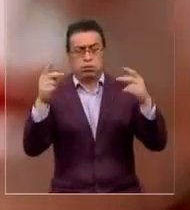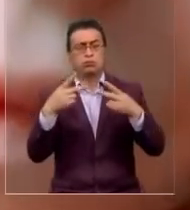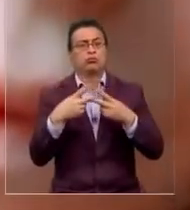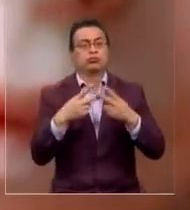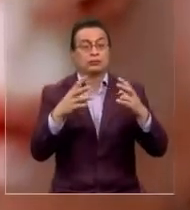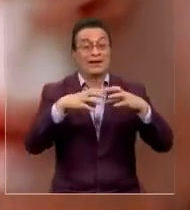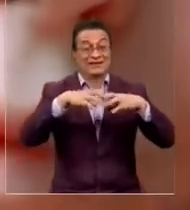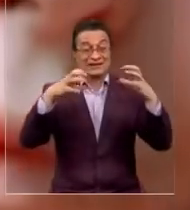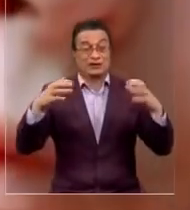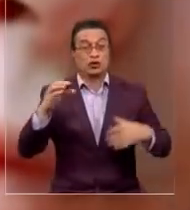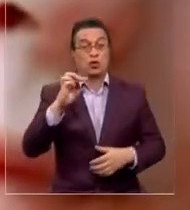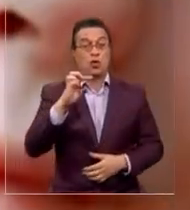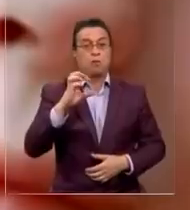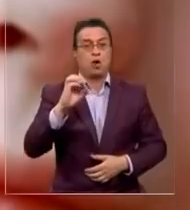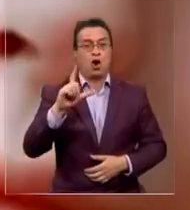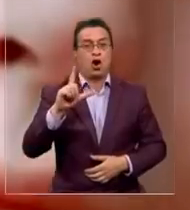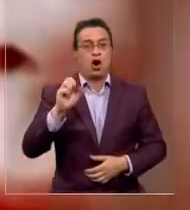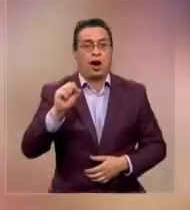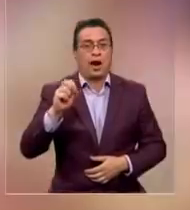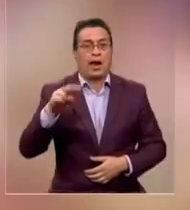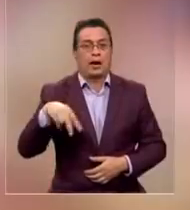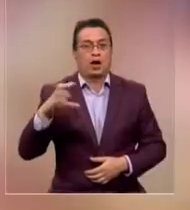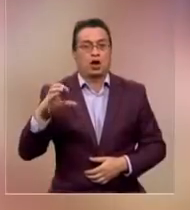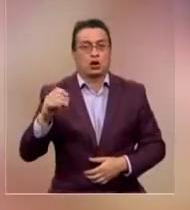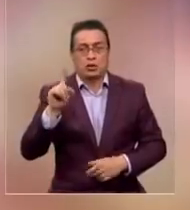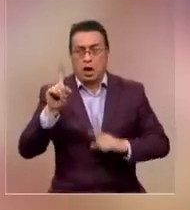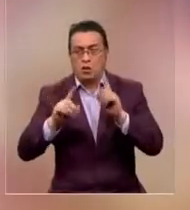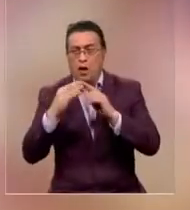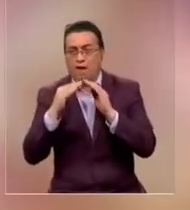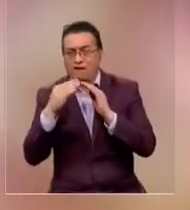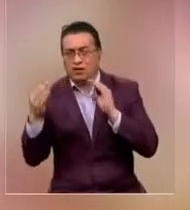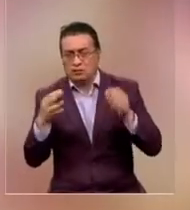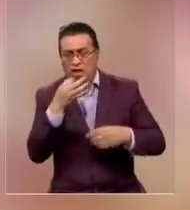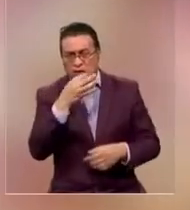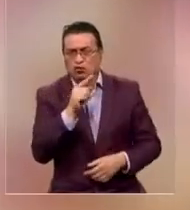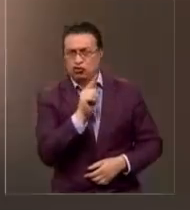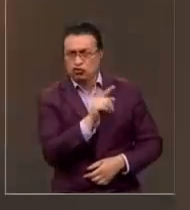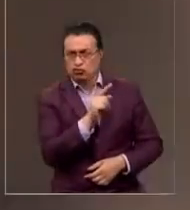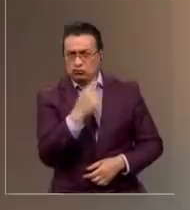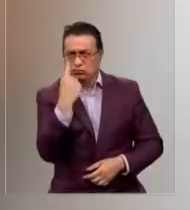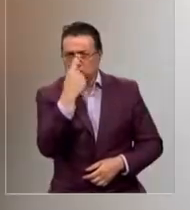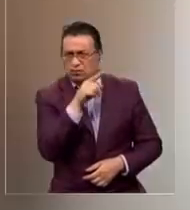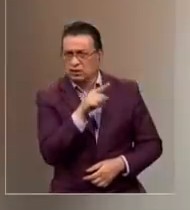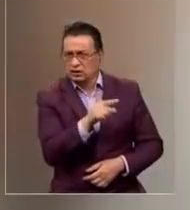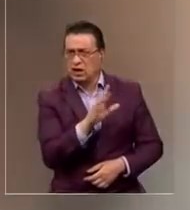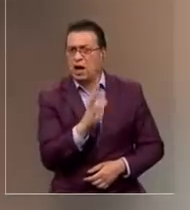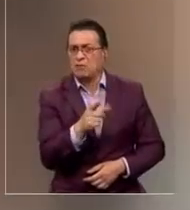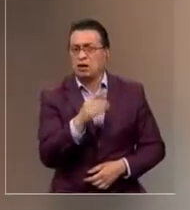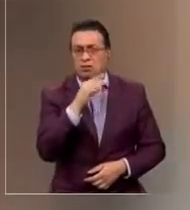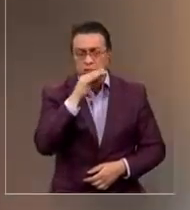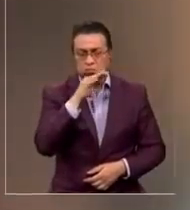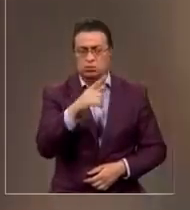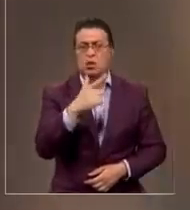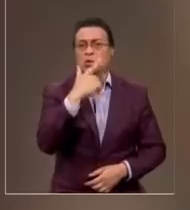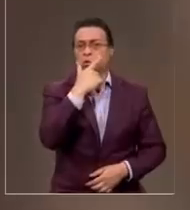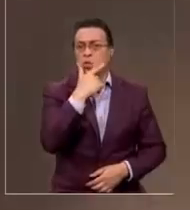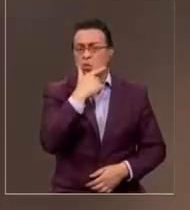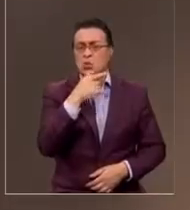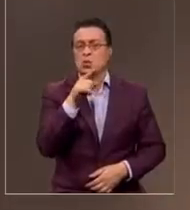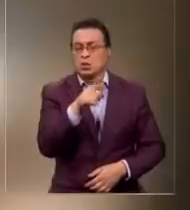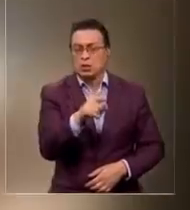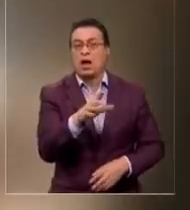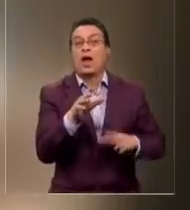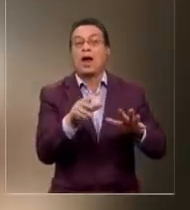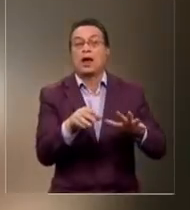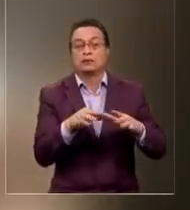por ejemplo, en el Cerro Polanco, donde vecinos señalaban que lo habían visto durante las últimas semanas, considerando que también estaba esta duda, y esto motivó entonces, como